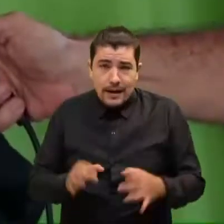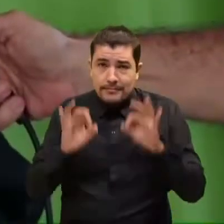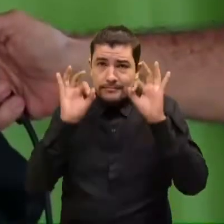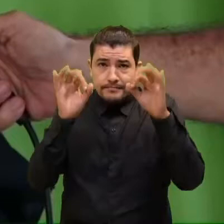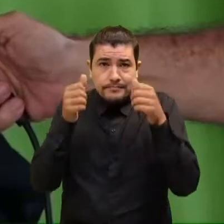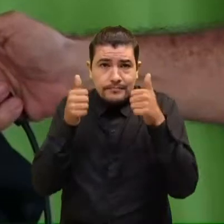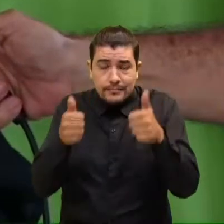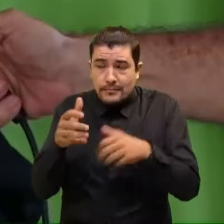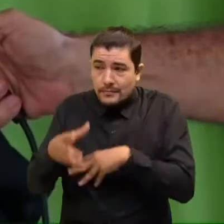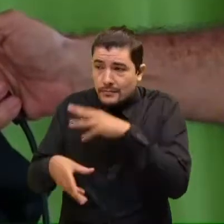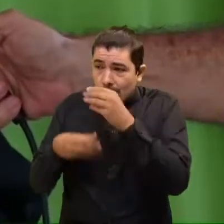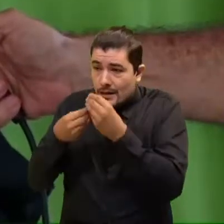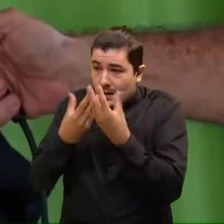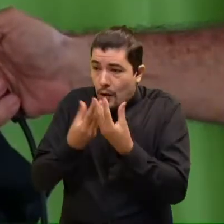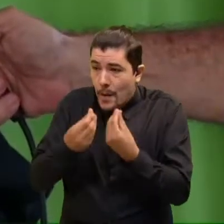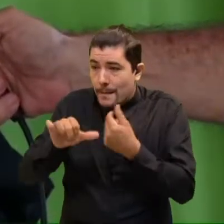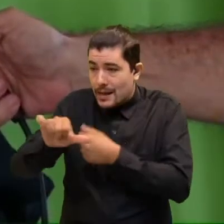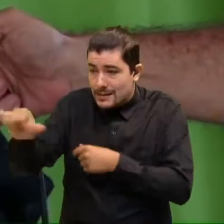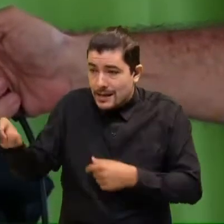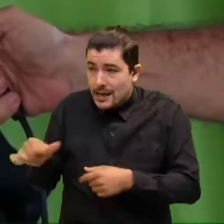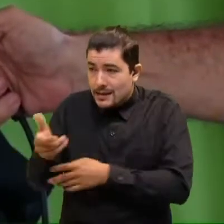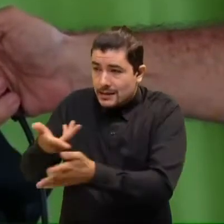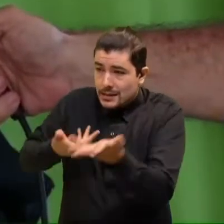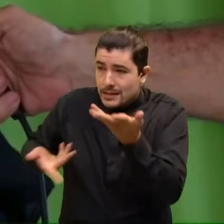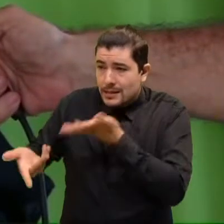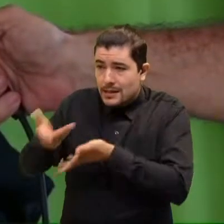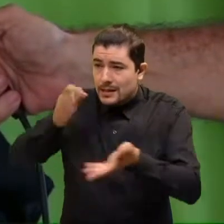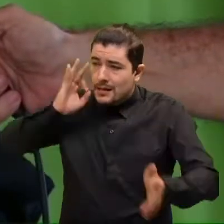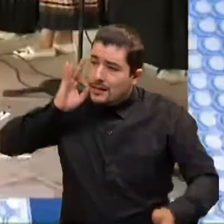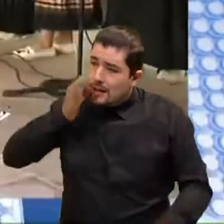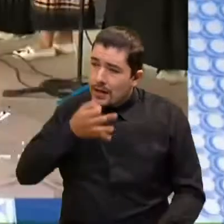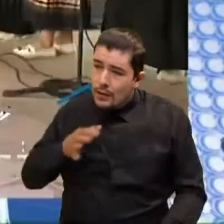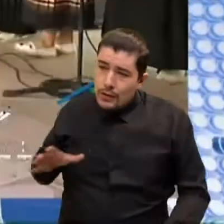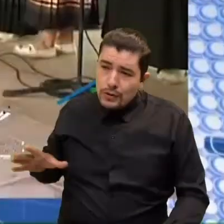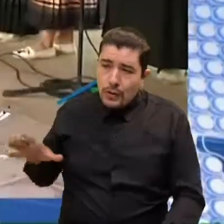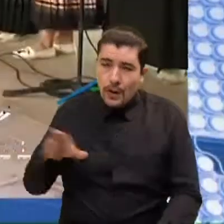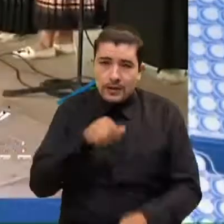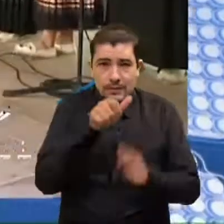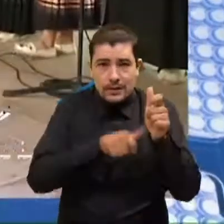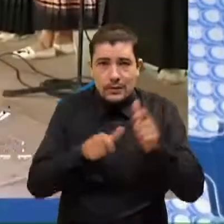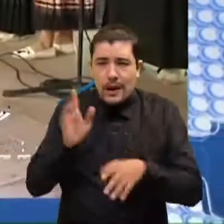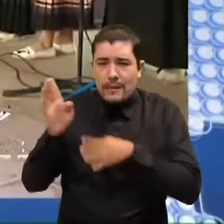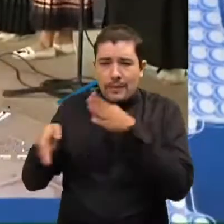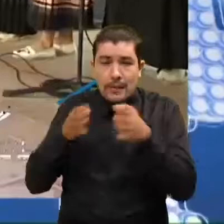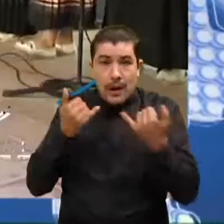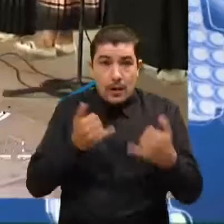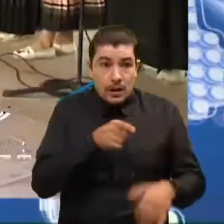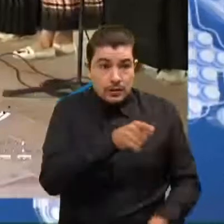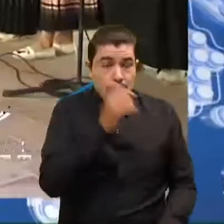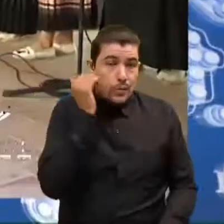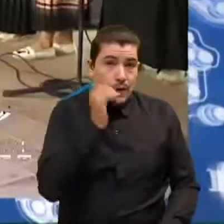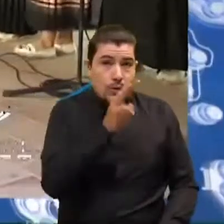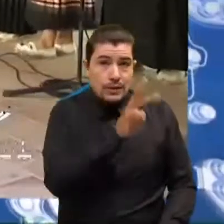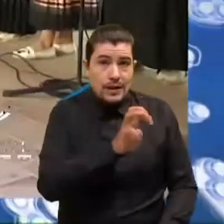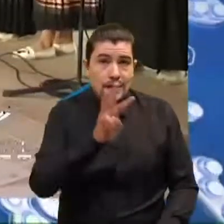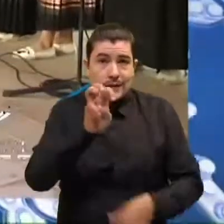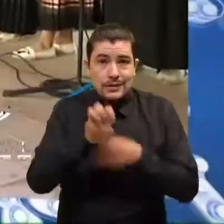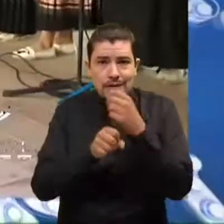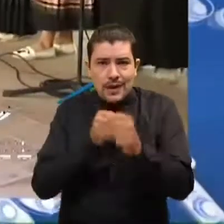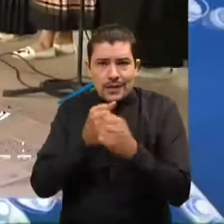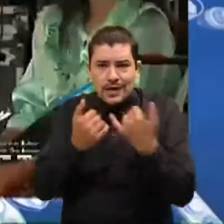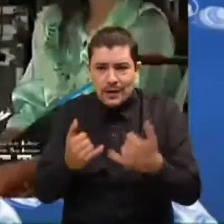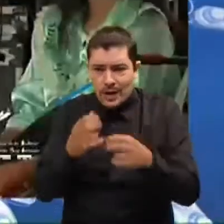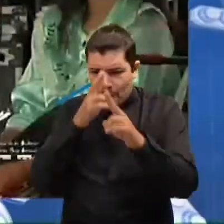mis compañeras que tenían, también la pasábamos rico, en todas partes íbamos. Hoy, a sus 88 años de vida, recibió una de las